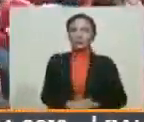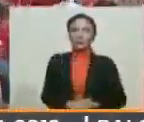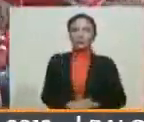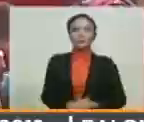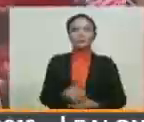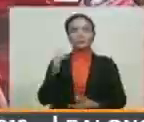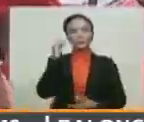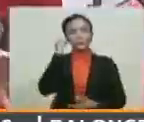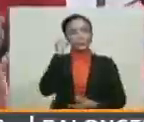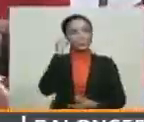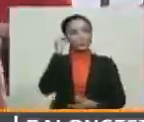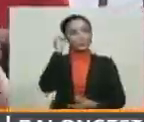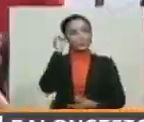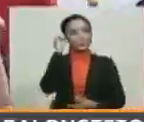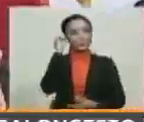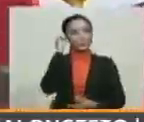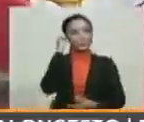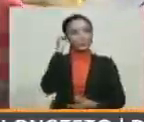ganar